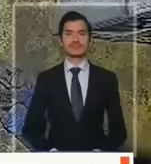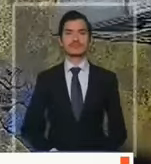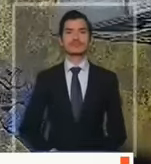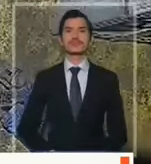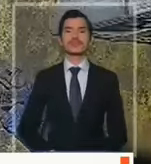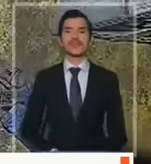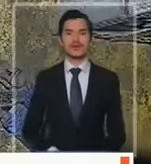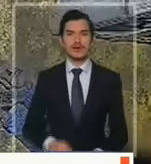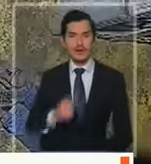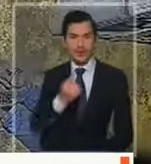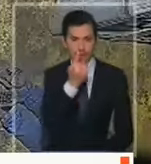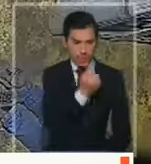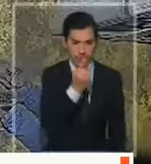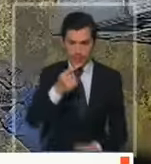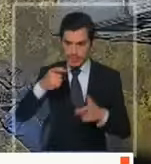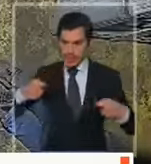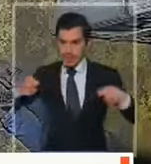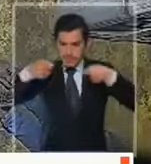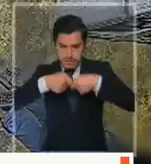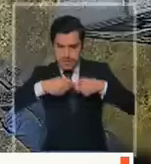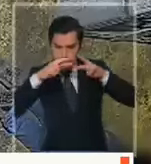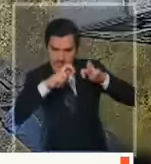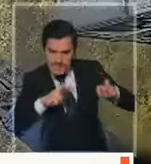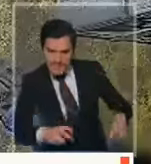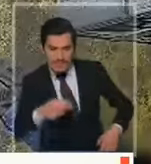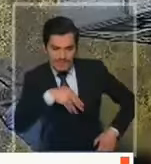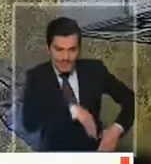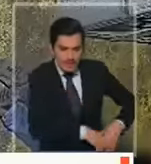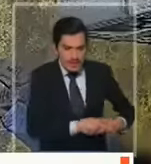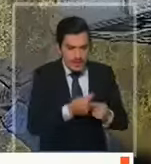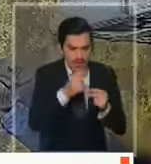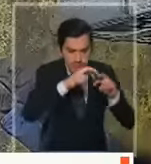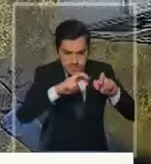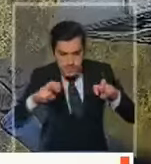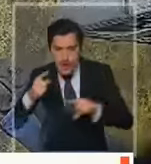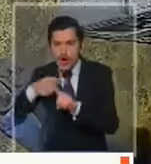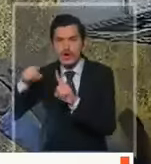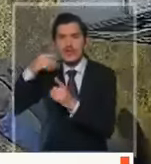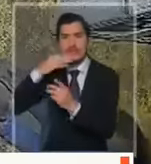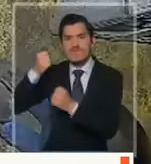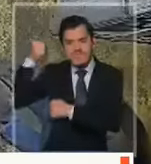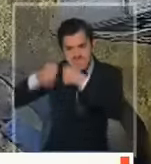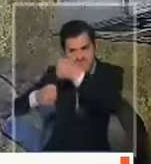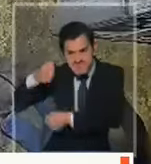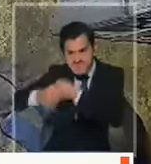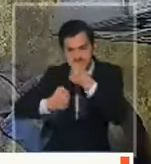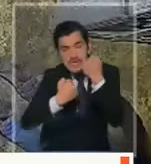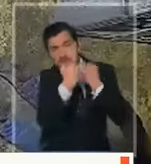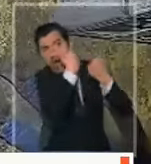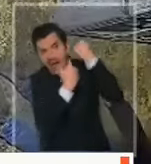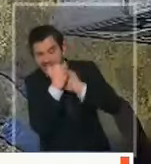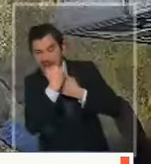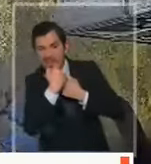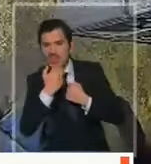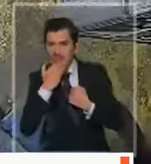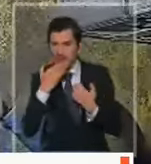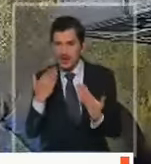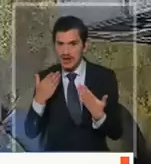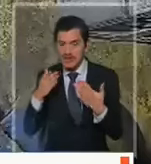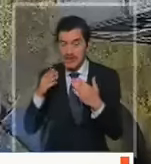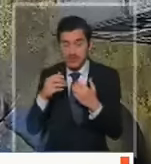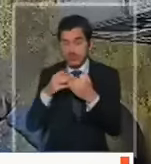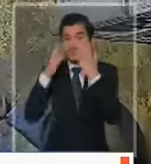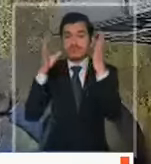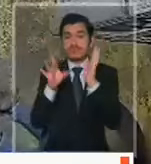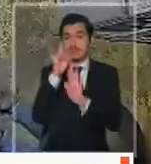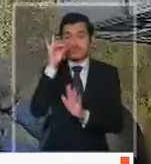Uno a uno, los apostadores son revisados, encañonados, algunos también reciben golpes de los asaltantes. Pero este hecho no es al azar, quienes